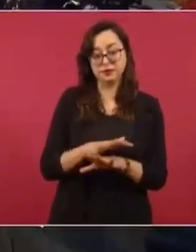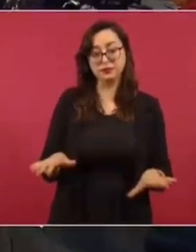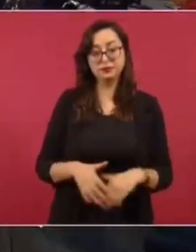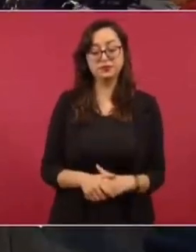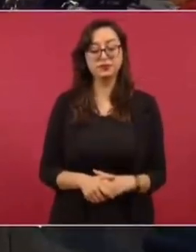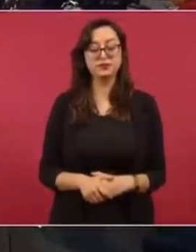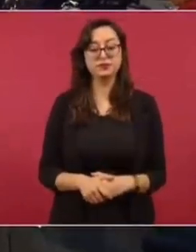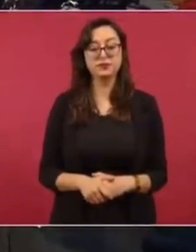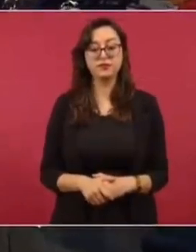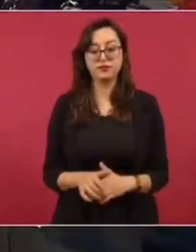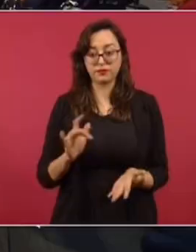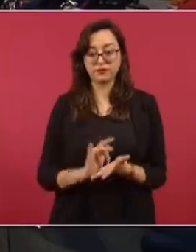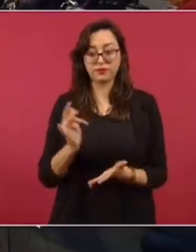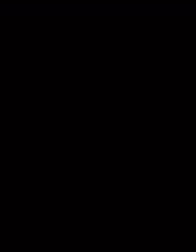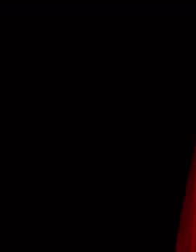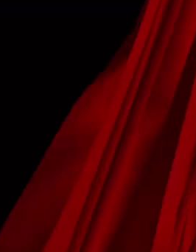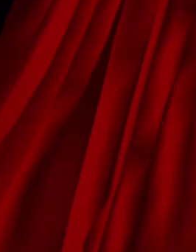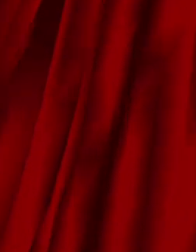Gracias.